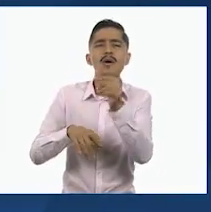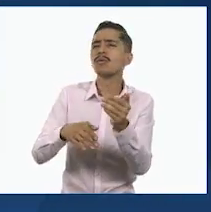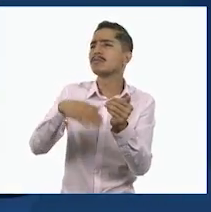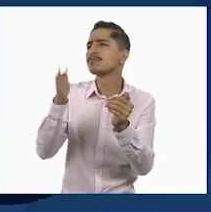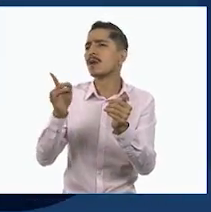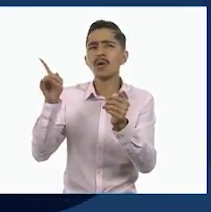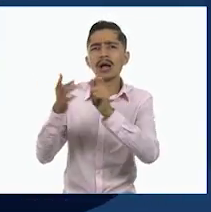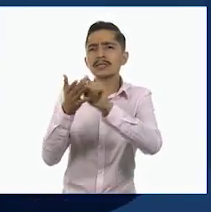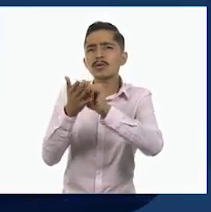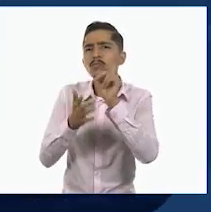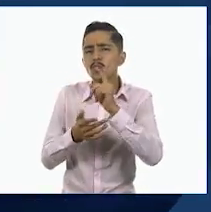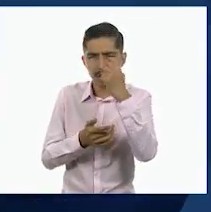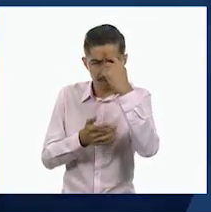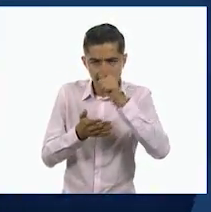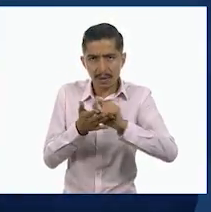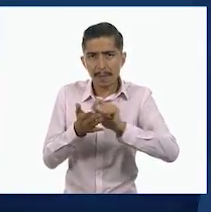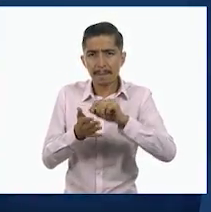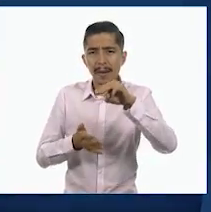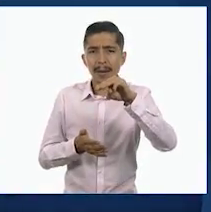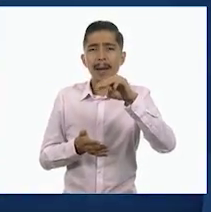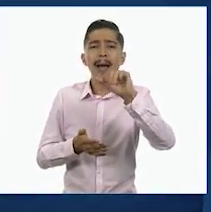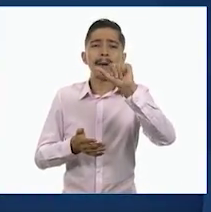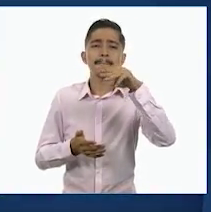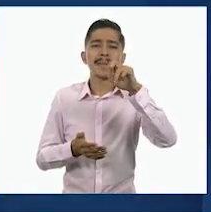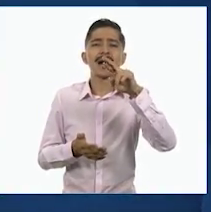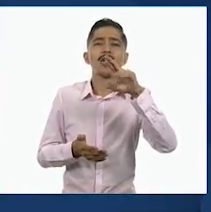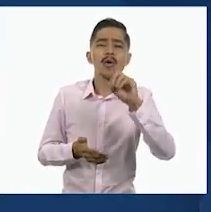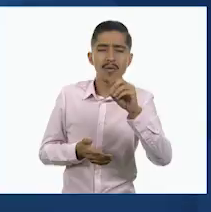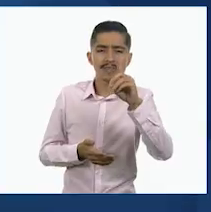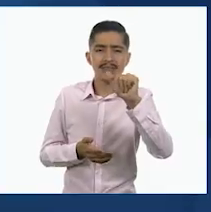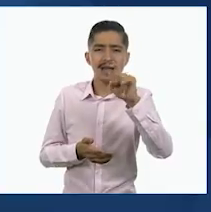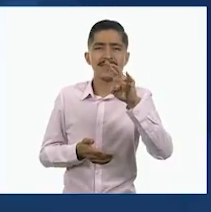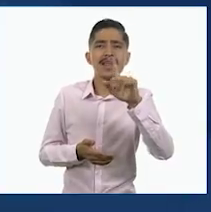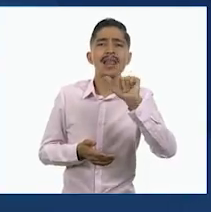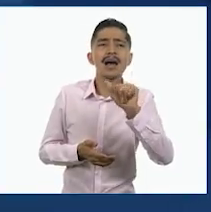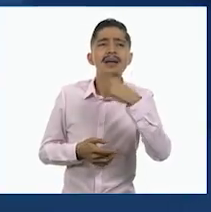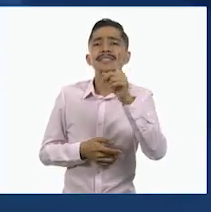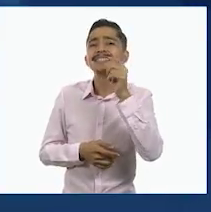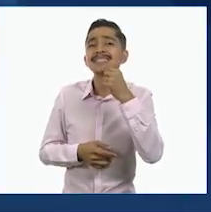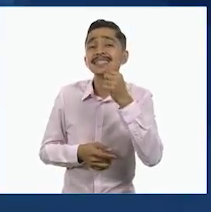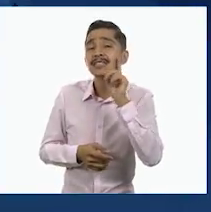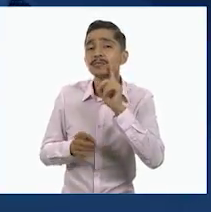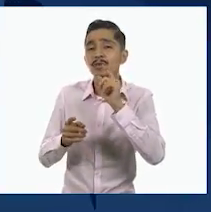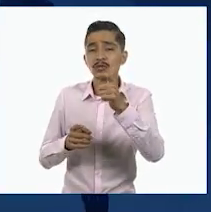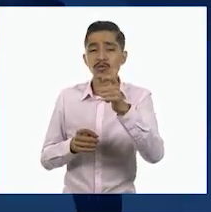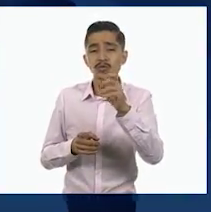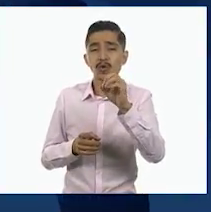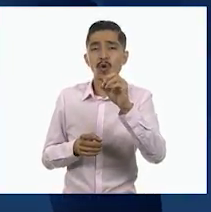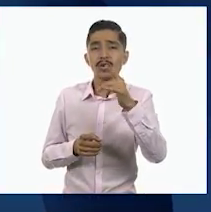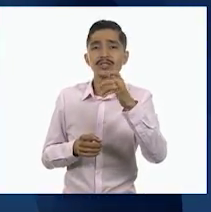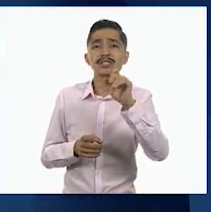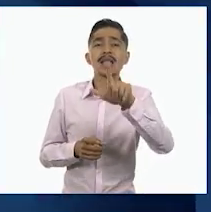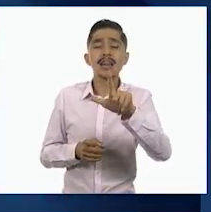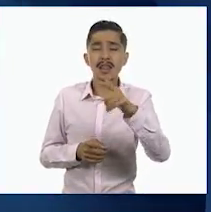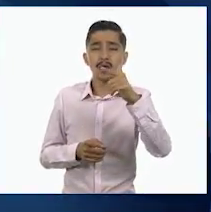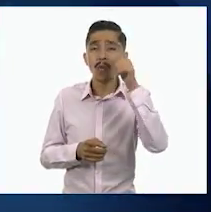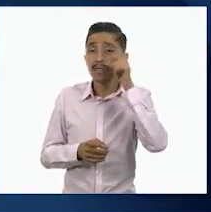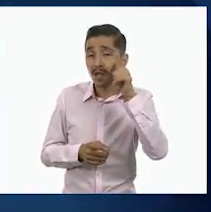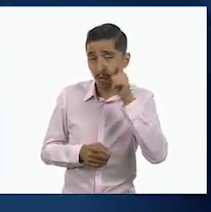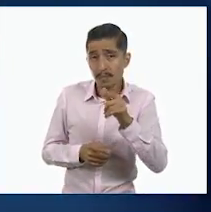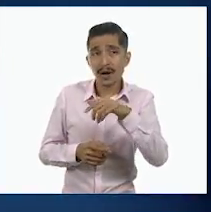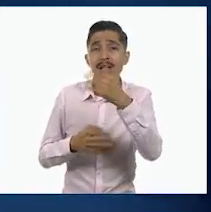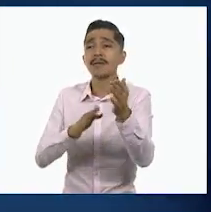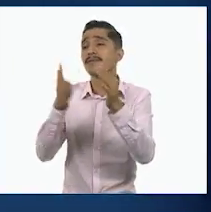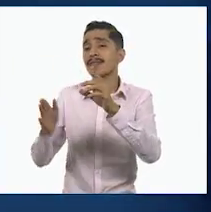tenemos a la escritora Amparo Amparo Dávila, a la niña Xóchitl Guadalupe Cruz López, a